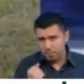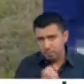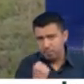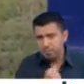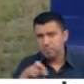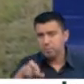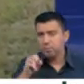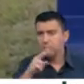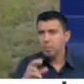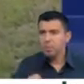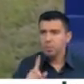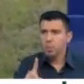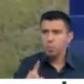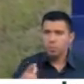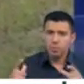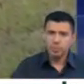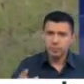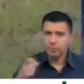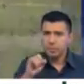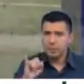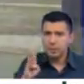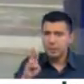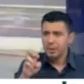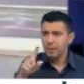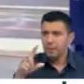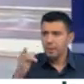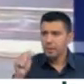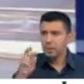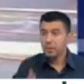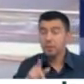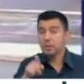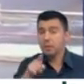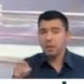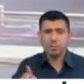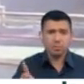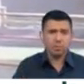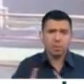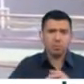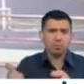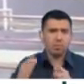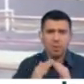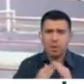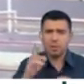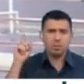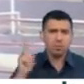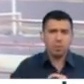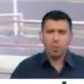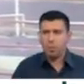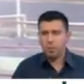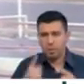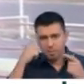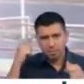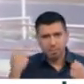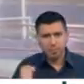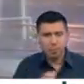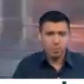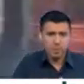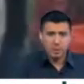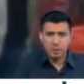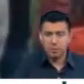Pozo 1 de Gibraltar. Ellos no han podido salir a sus casas. Esta situación les preocupa, como también que no han